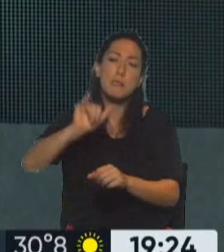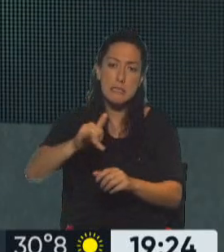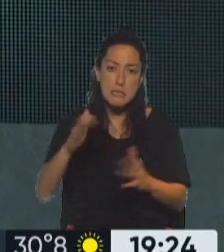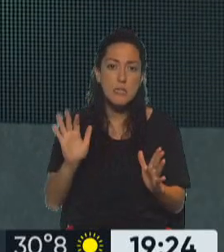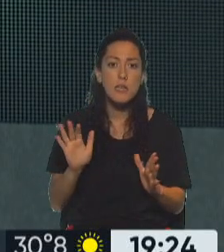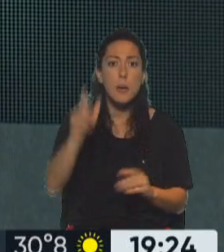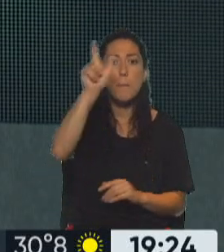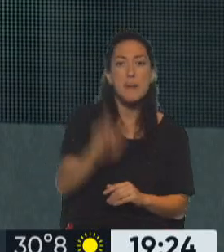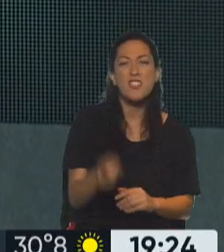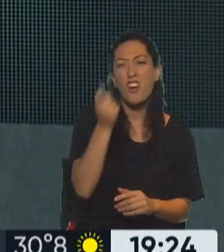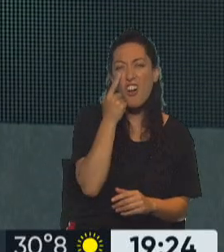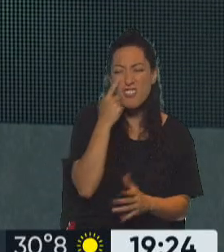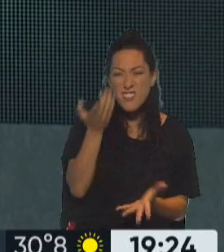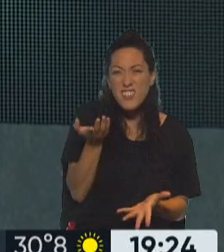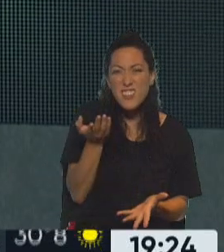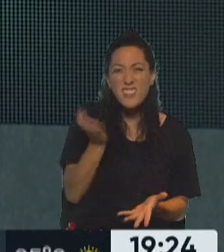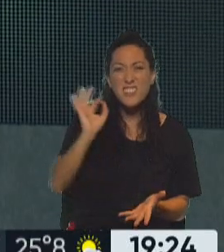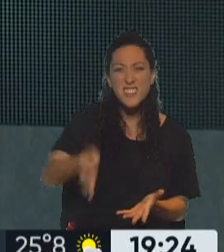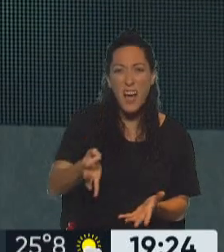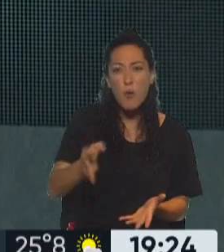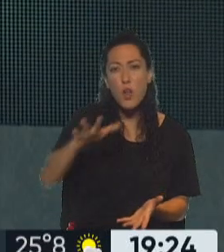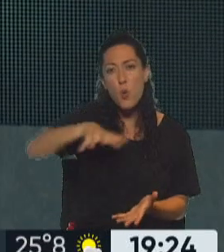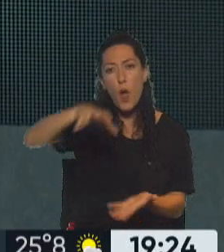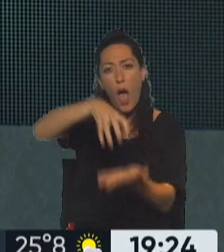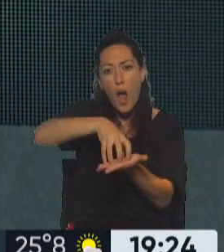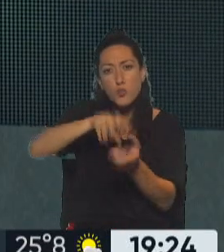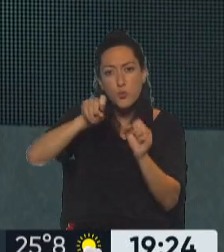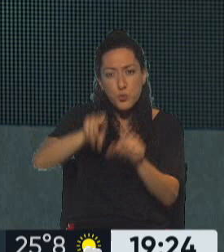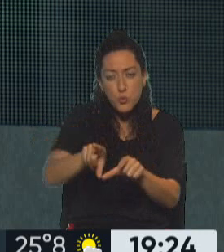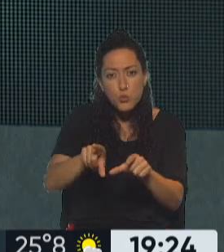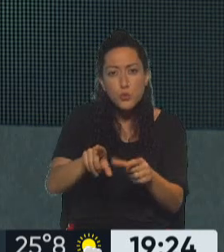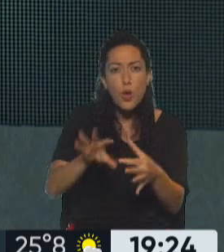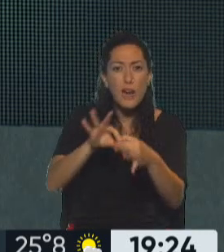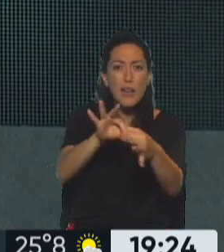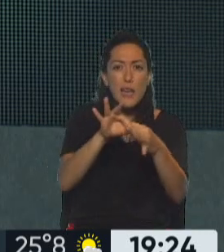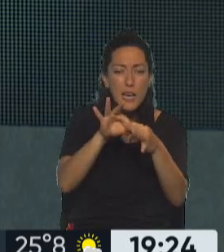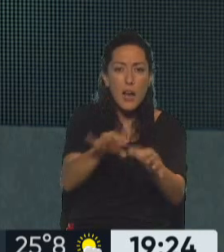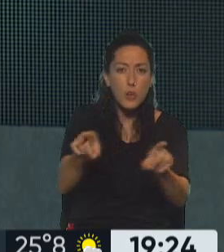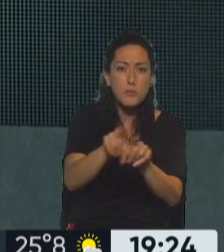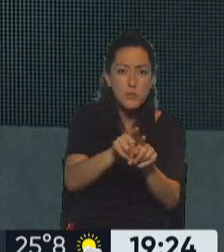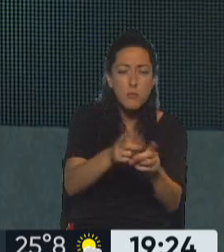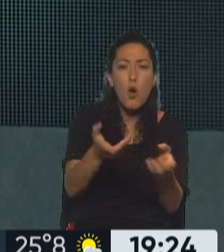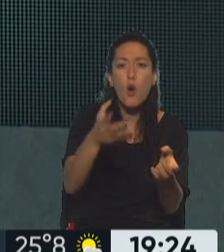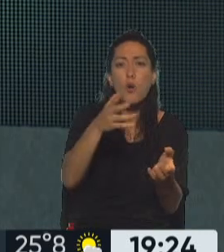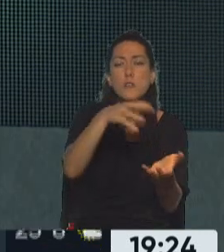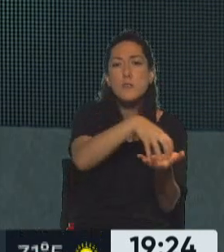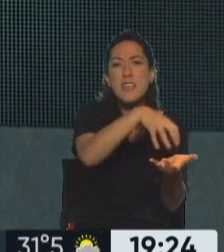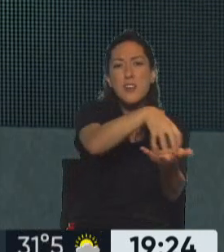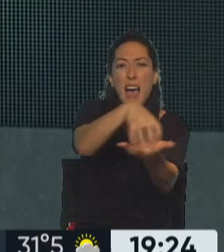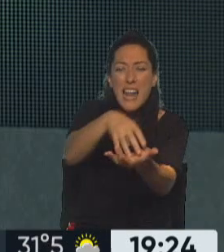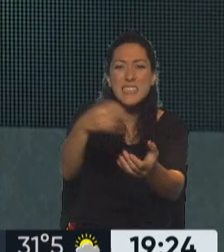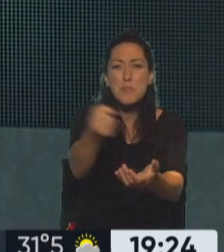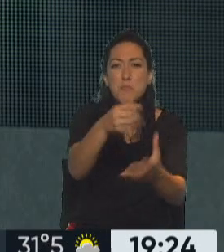su estudio y también él es un hombre ligado a un multimedio importante y qué es eso